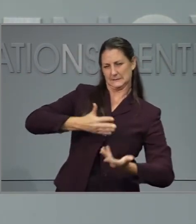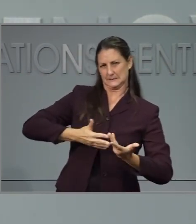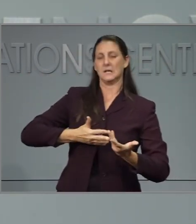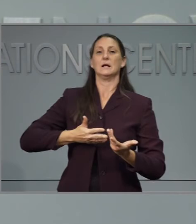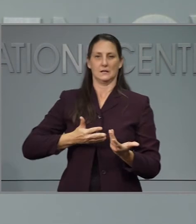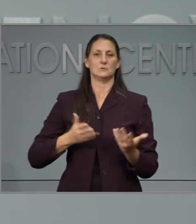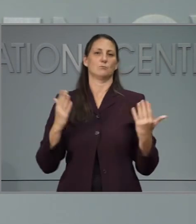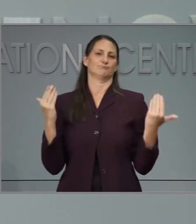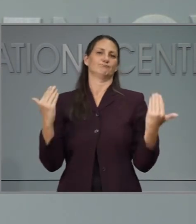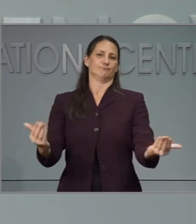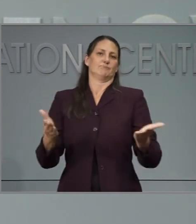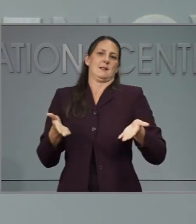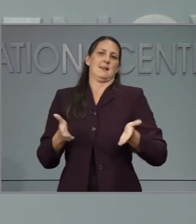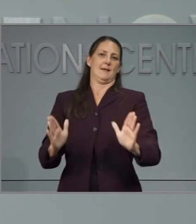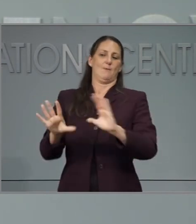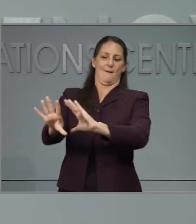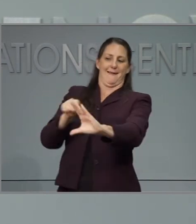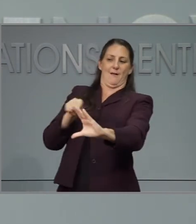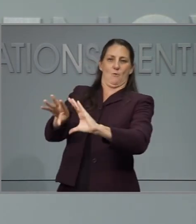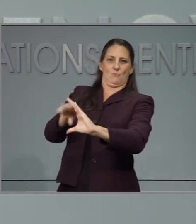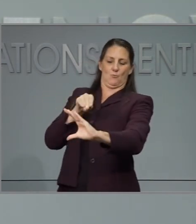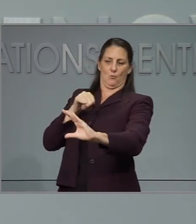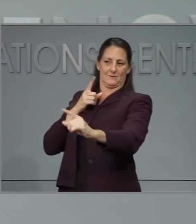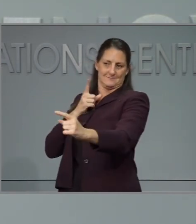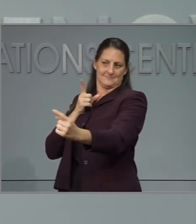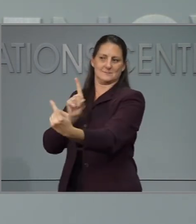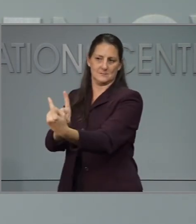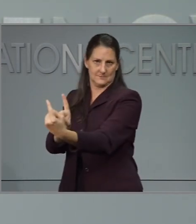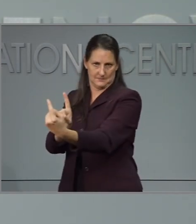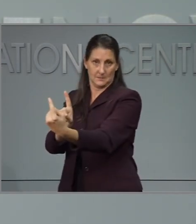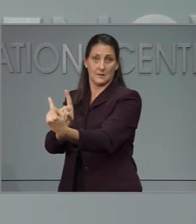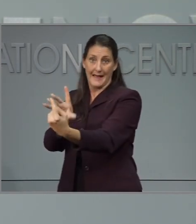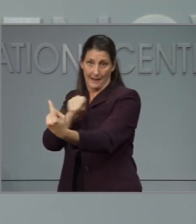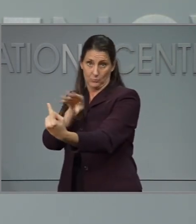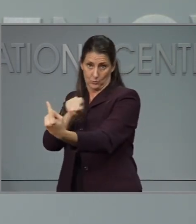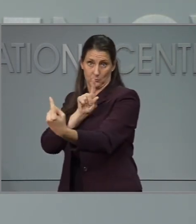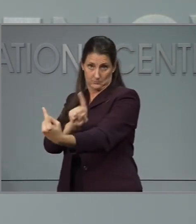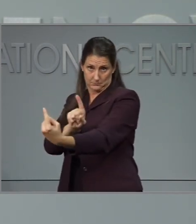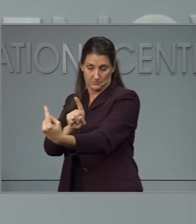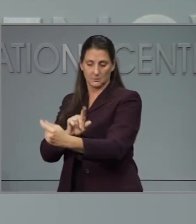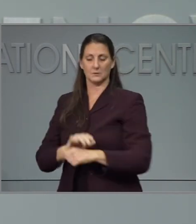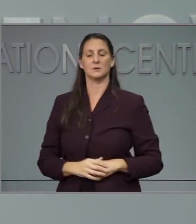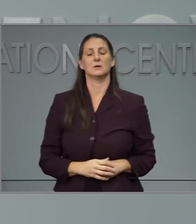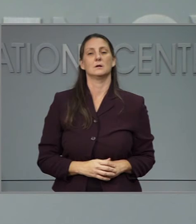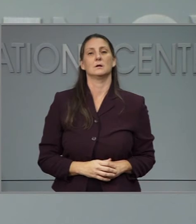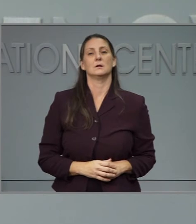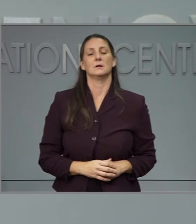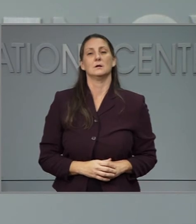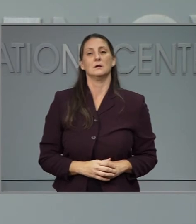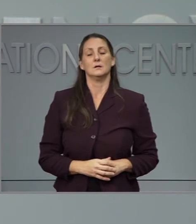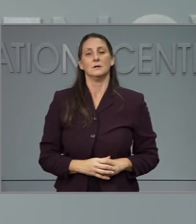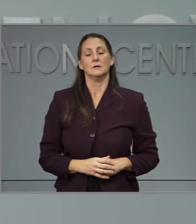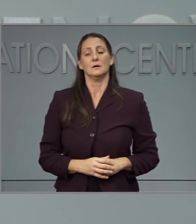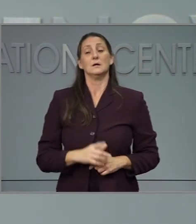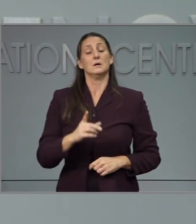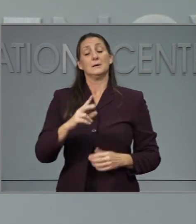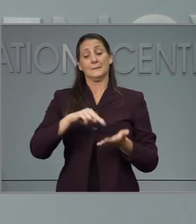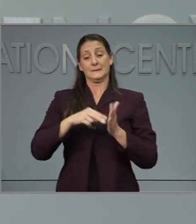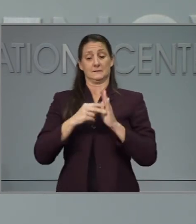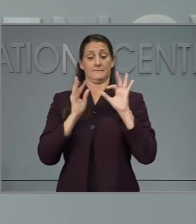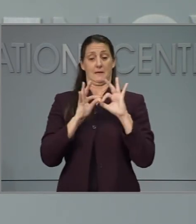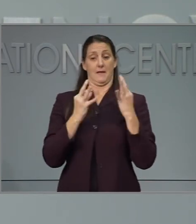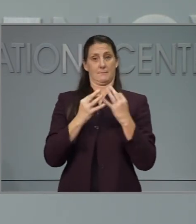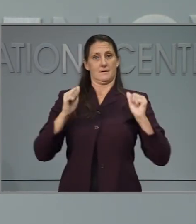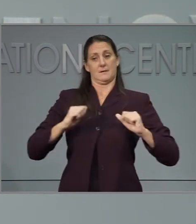eficaz. Creo que tenemos que hacerlo paso a paso. Estas visitas al aire libre con